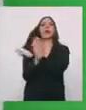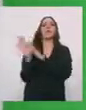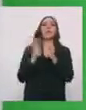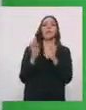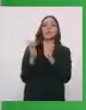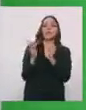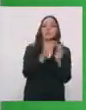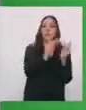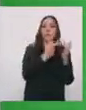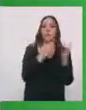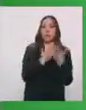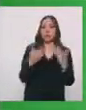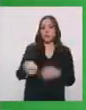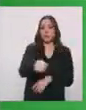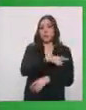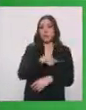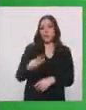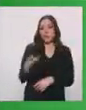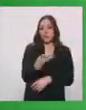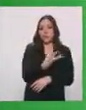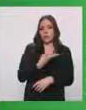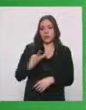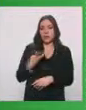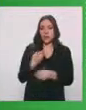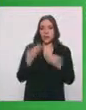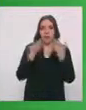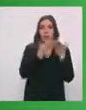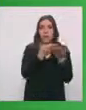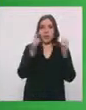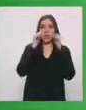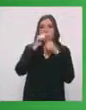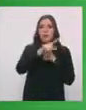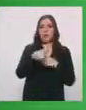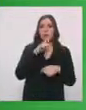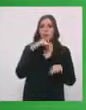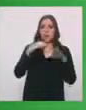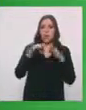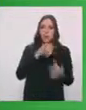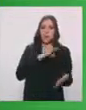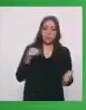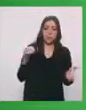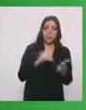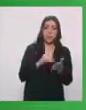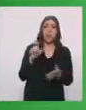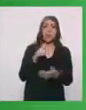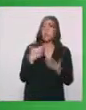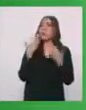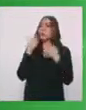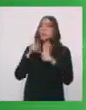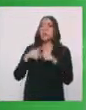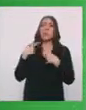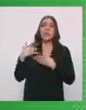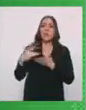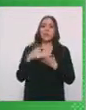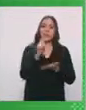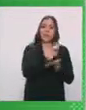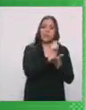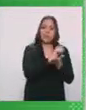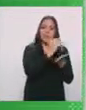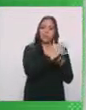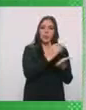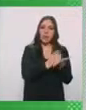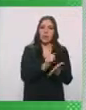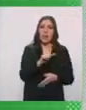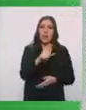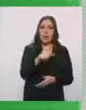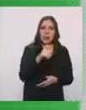haciendo aquí, y aquí estamos nosotros 3 en servicio de ustedes y nos ponen en esa hoja, abrir cuando crea que no tengo de dónde agarrarme, pongo a Alex, pongo a Alejandra,